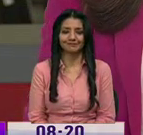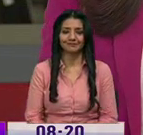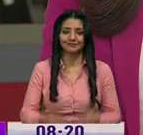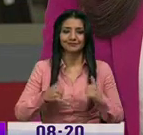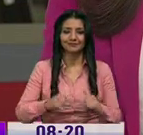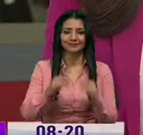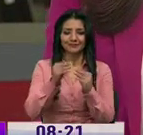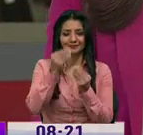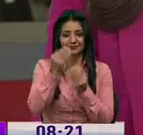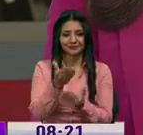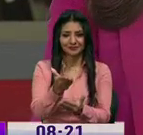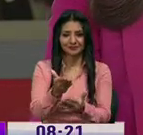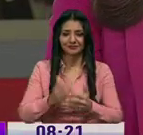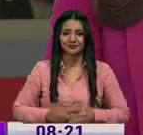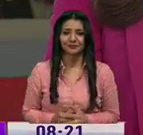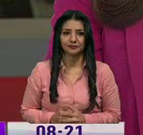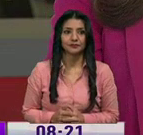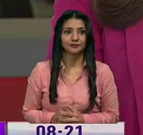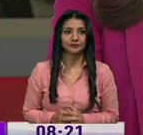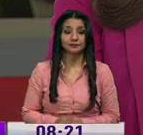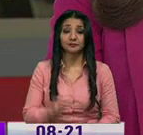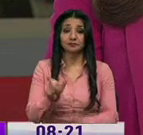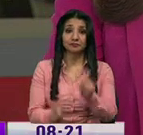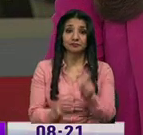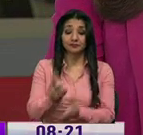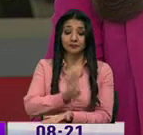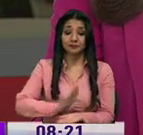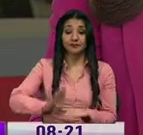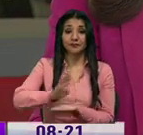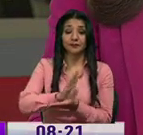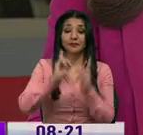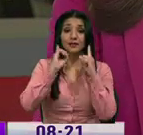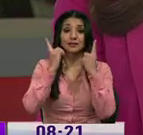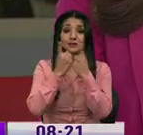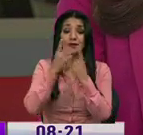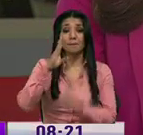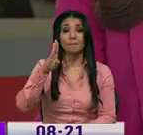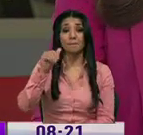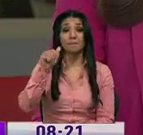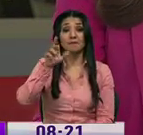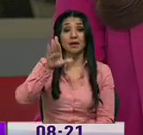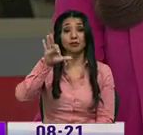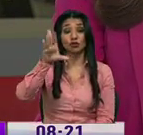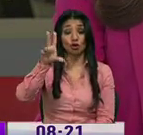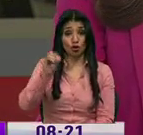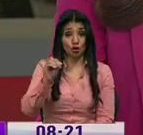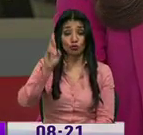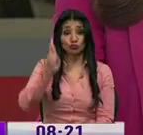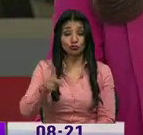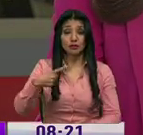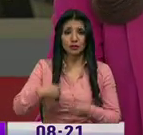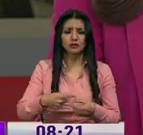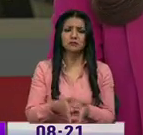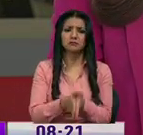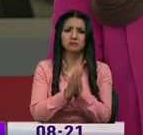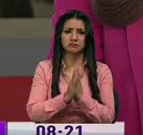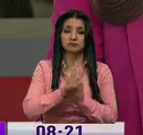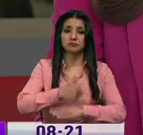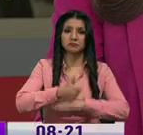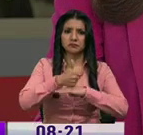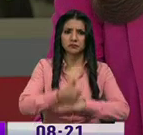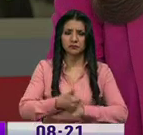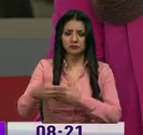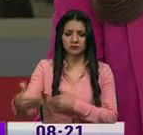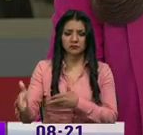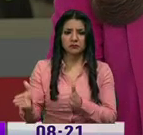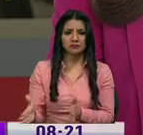Seguimos con mucha más información. Les contamos que moradores del sector de San Bartolo, en el sur de Quito, solicitan a las autoridades competentes el arreglo de unos